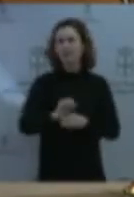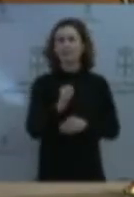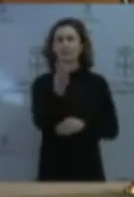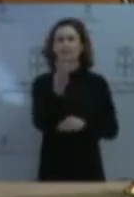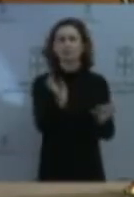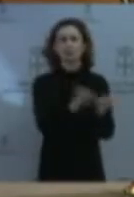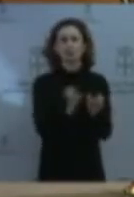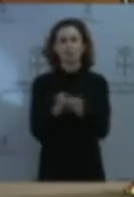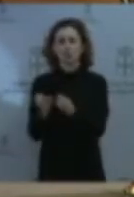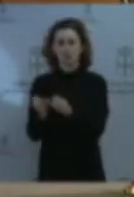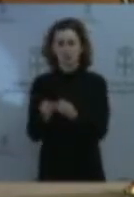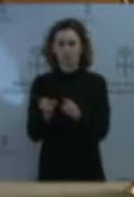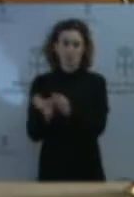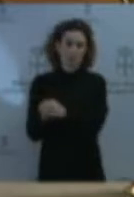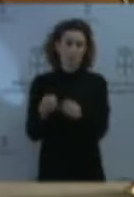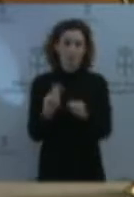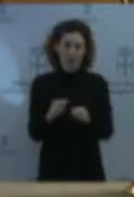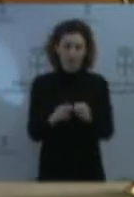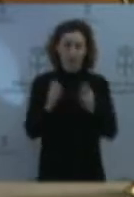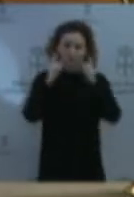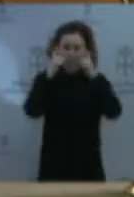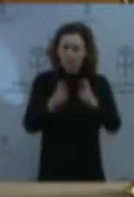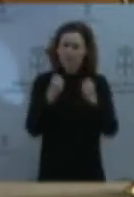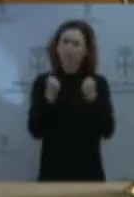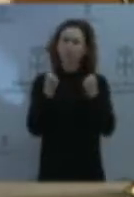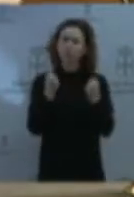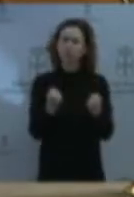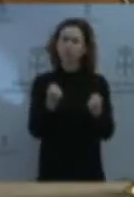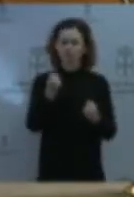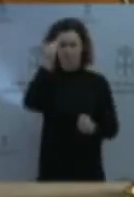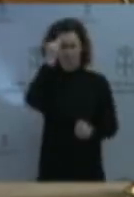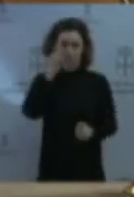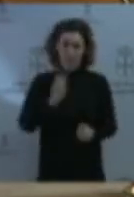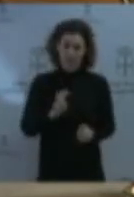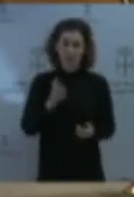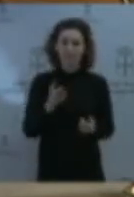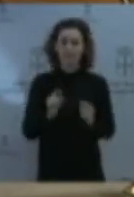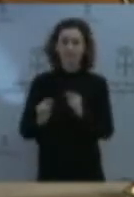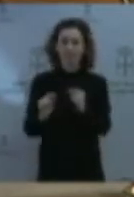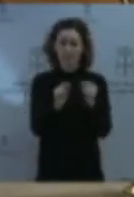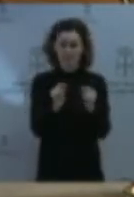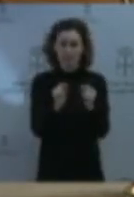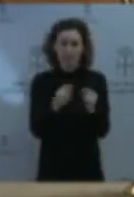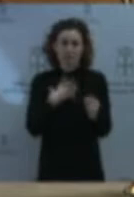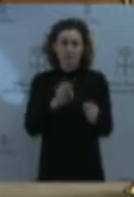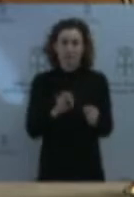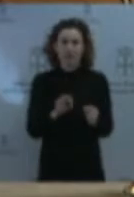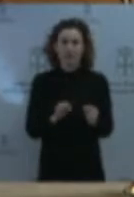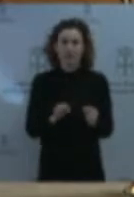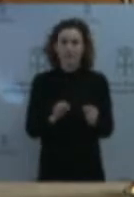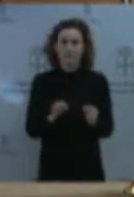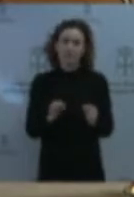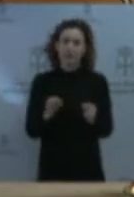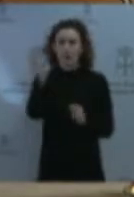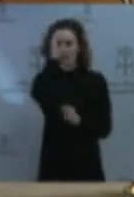esfuerzo grande y creo que mereció la pena, y esperemos que en este debate podamos acercar más posiciones. Como